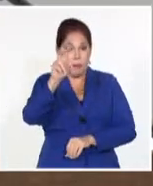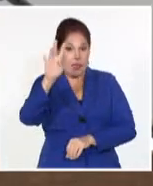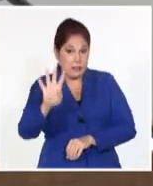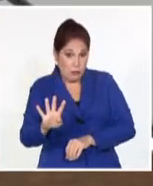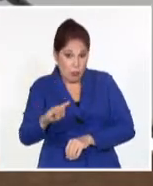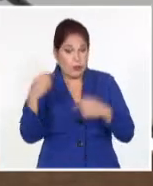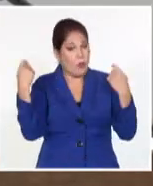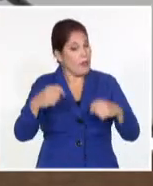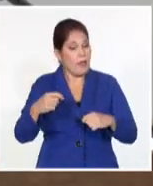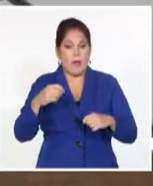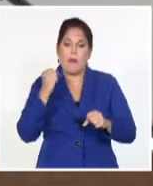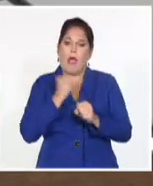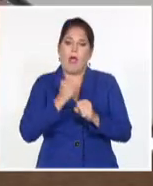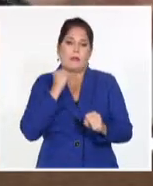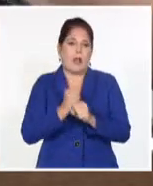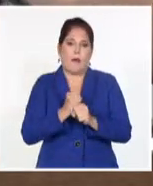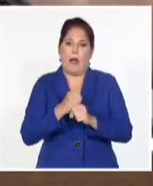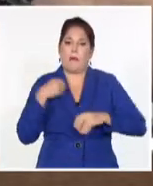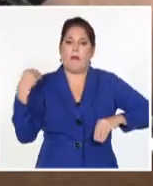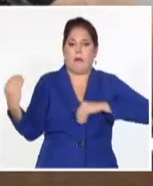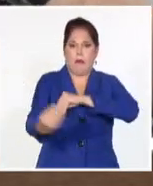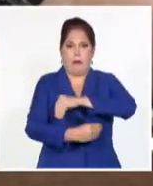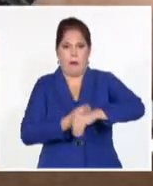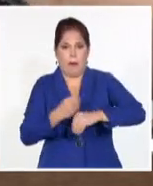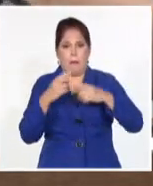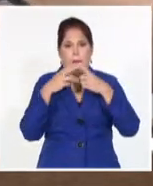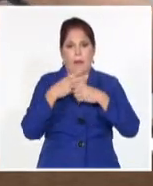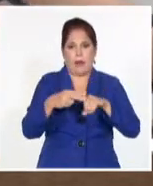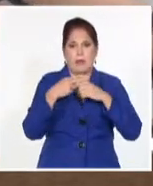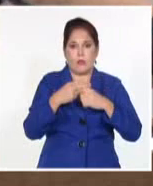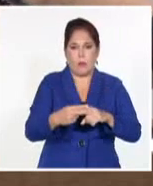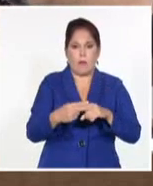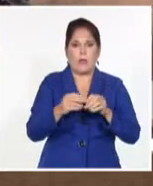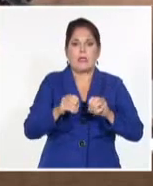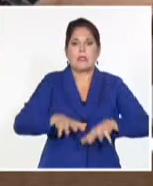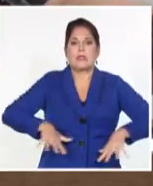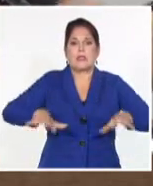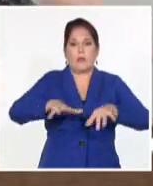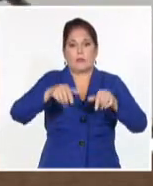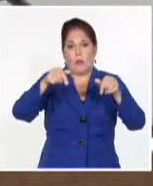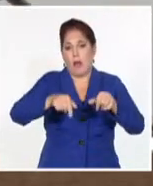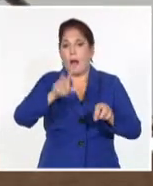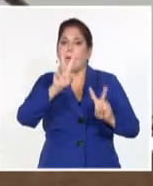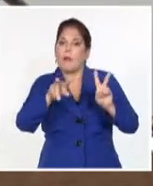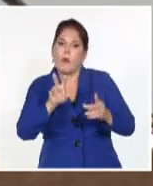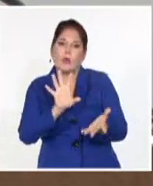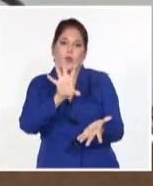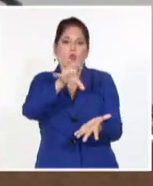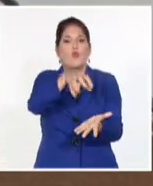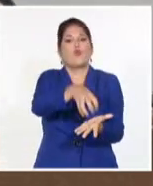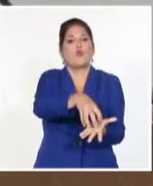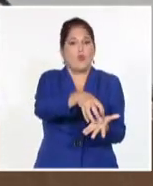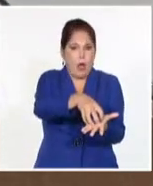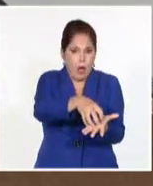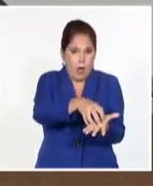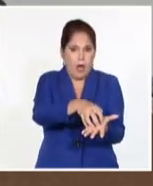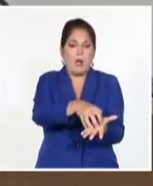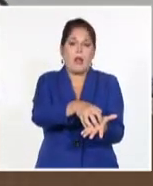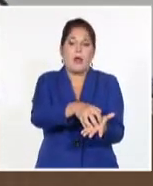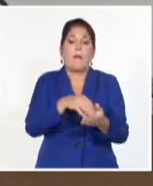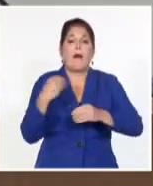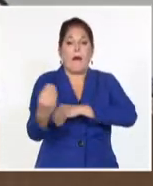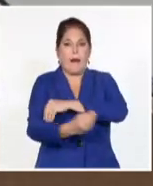un año de transformación, con soluciones alternativas, buscando locales para adaptarlos a